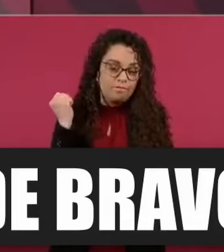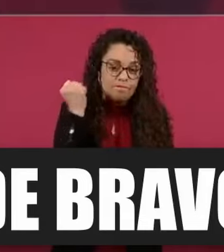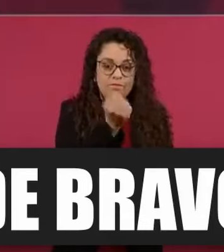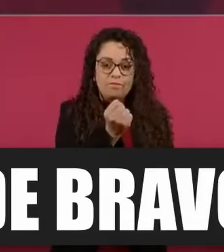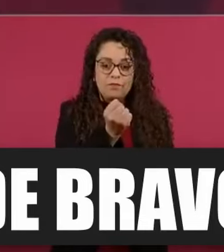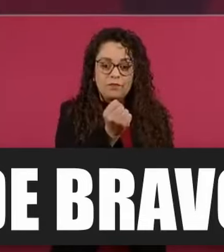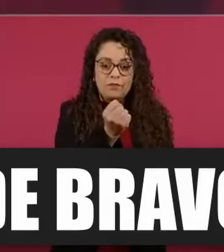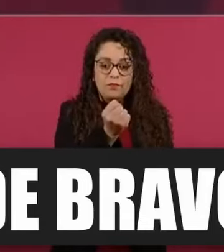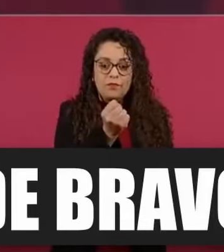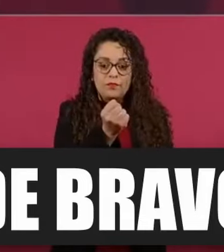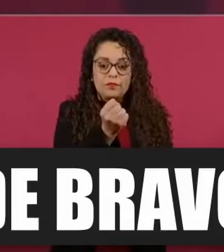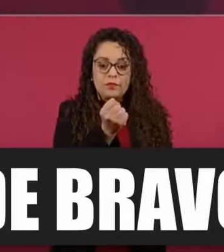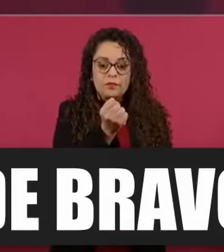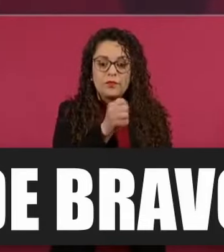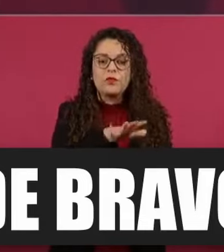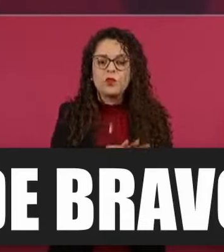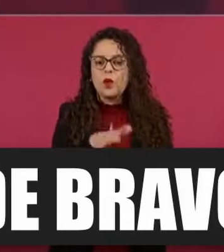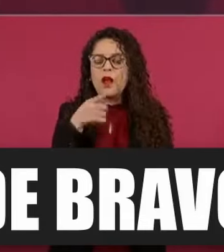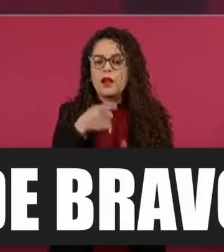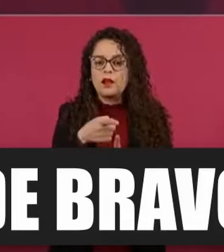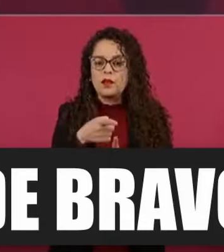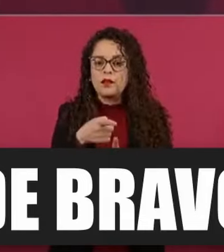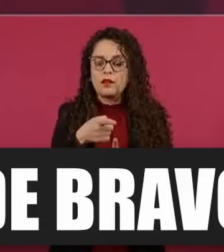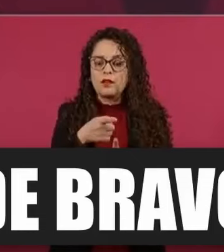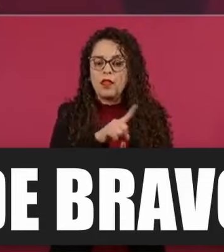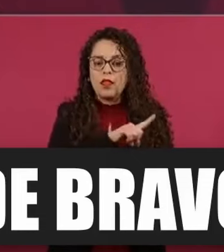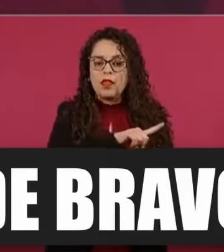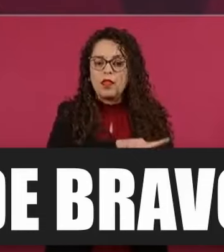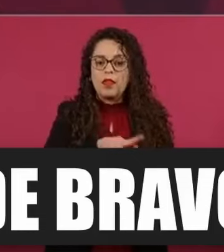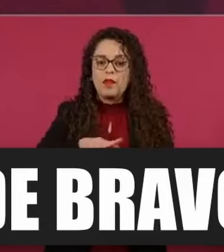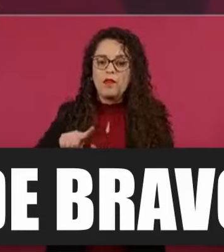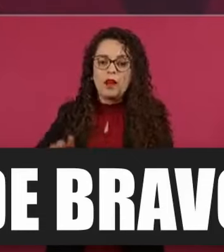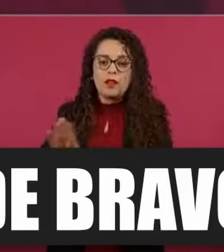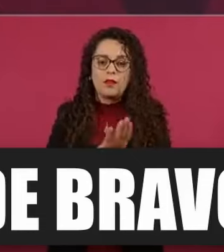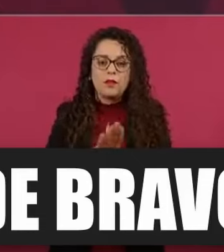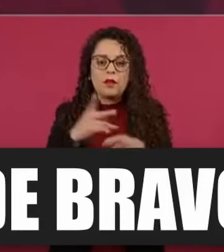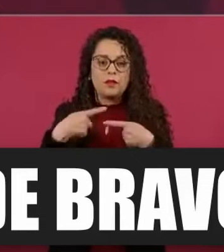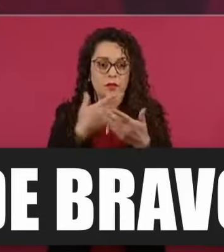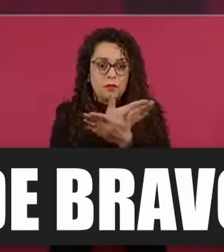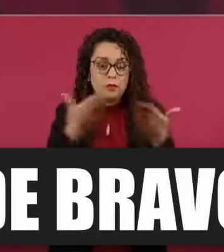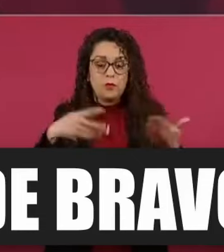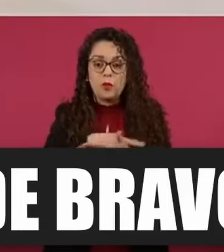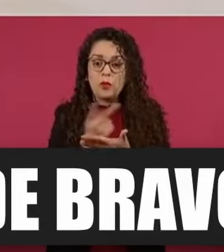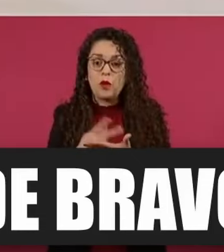en los programas en beneficio de la gente,